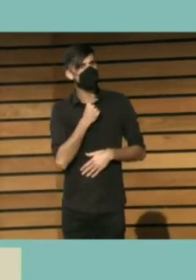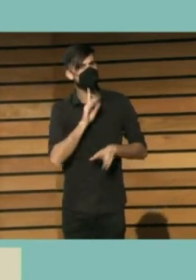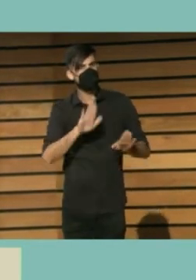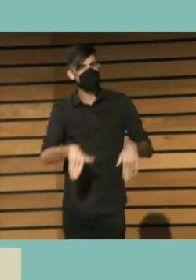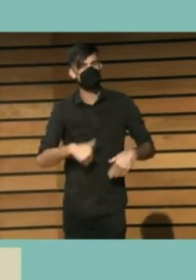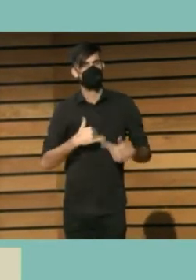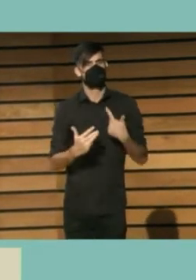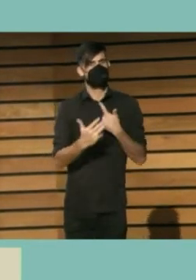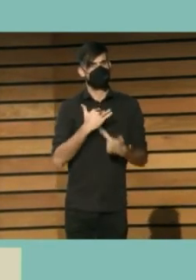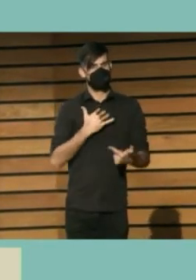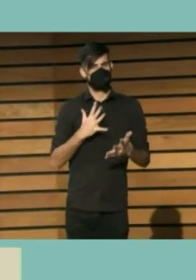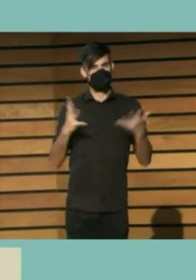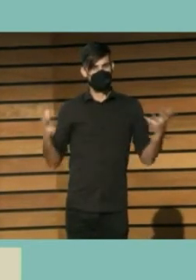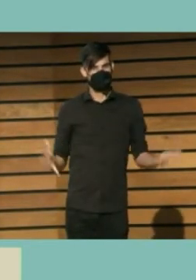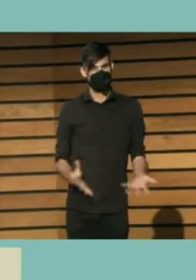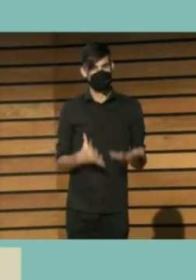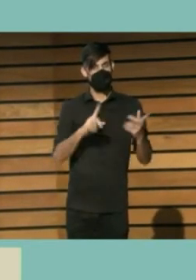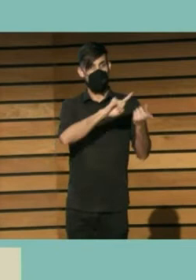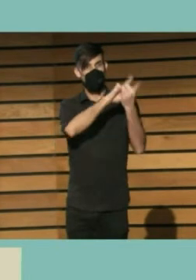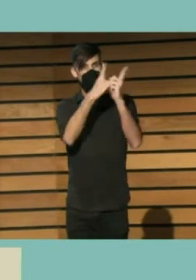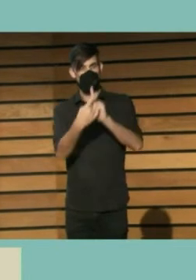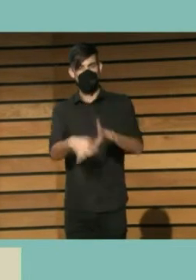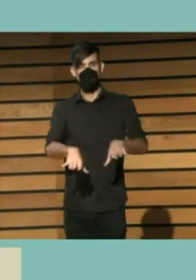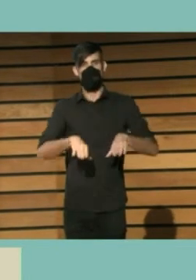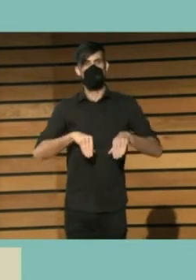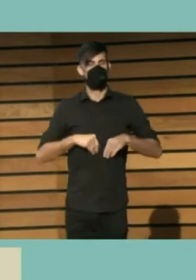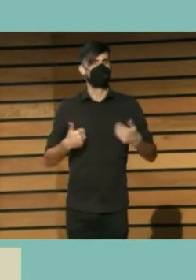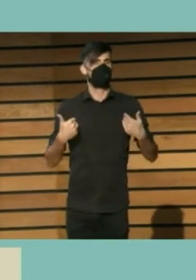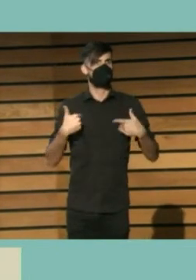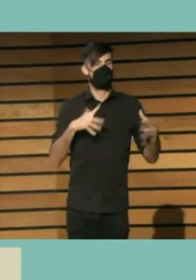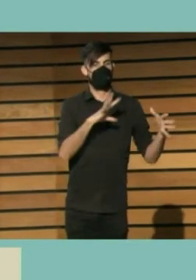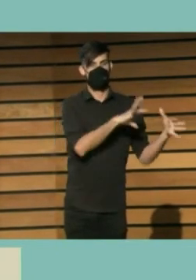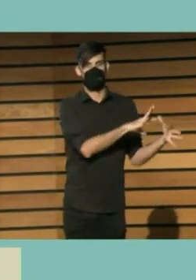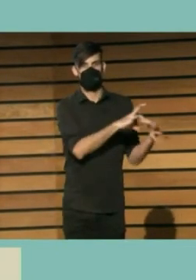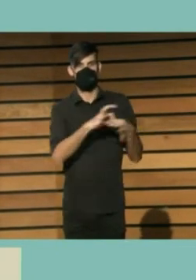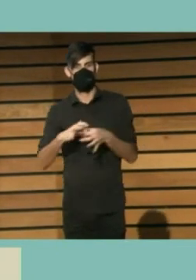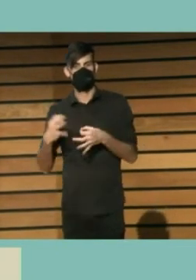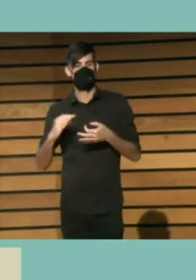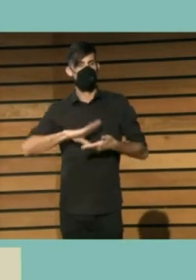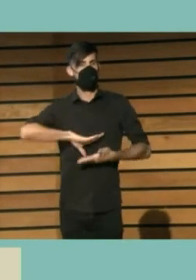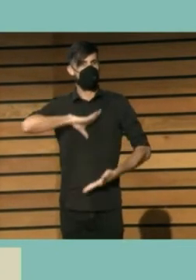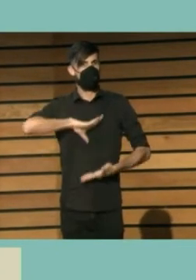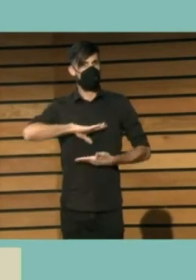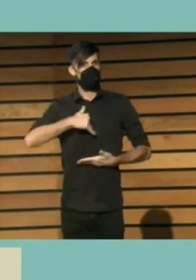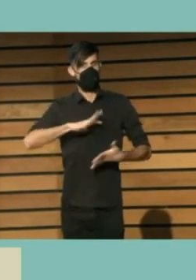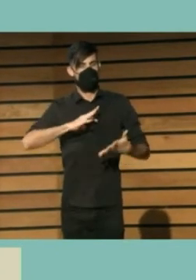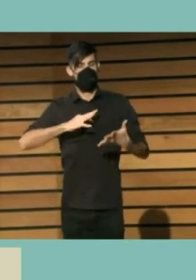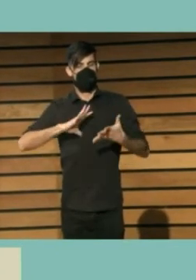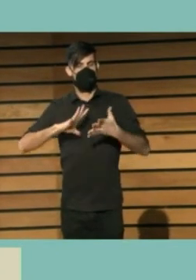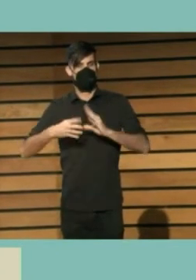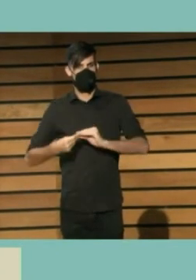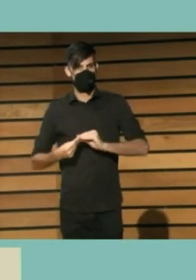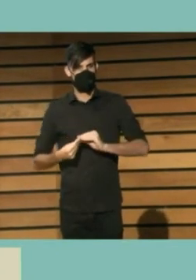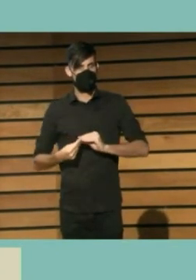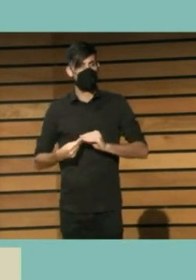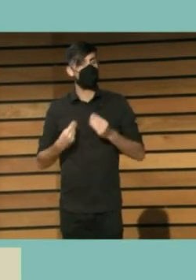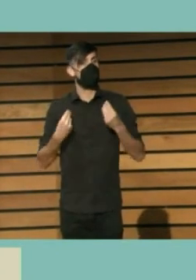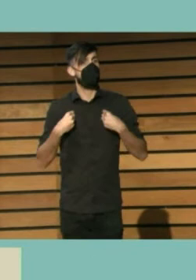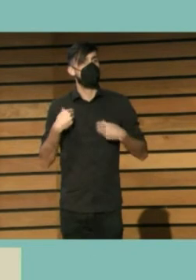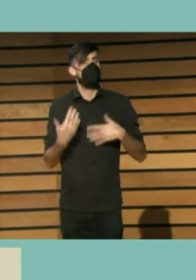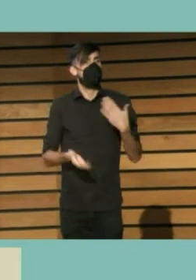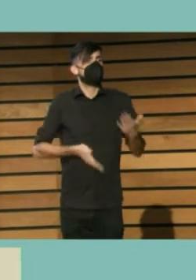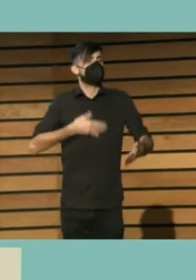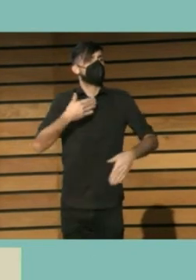La aceptación del cambio está intrínsecamente ligada a nuestra capacidad de adaptación. Todo fluye y no debemos